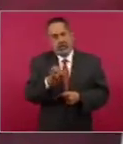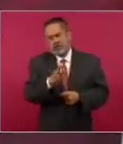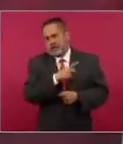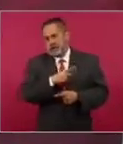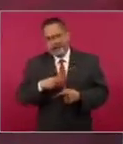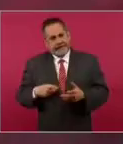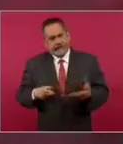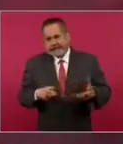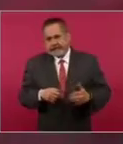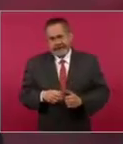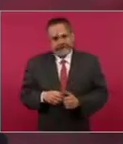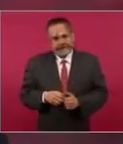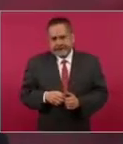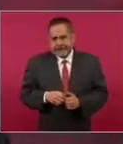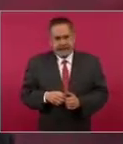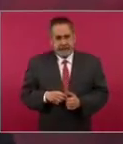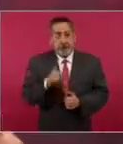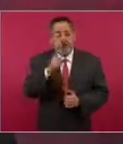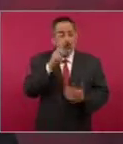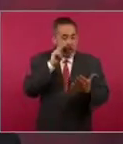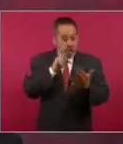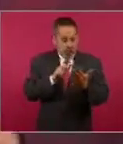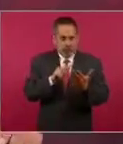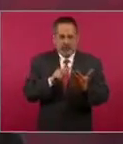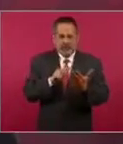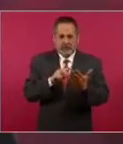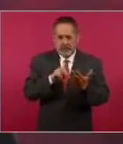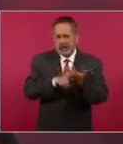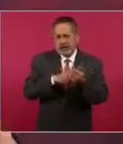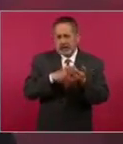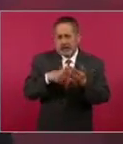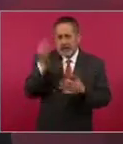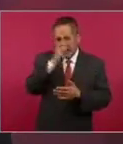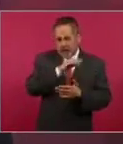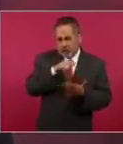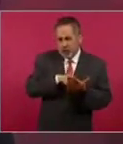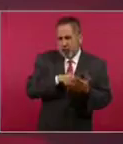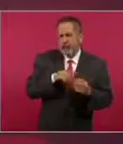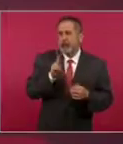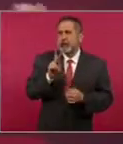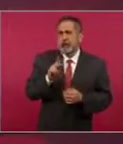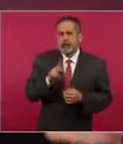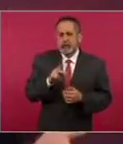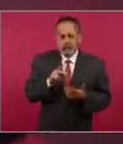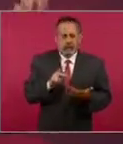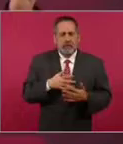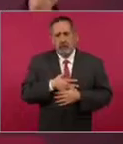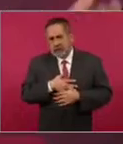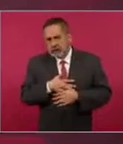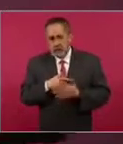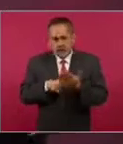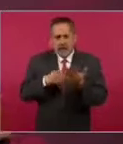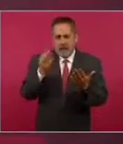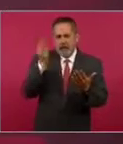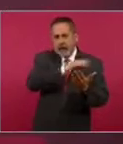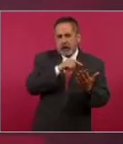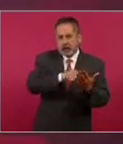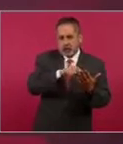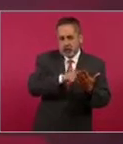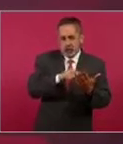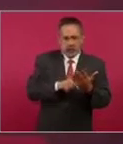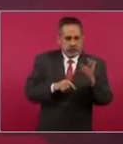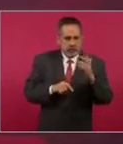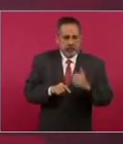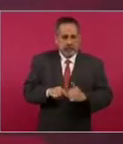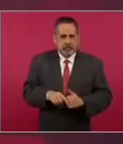Incluso vi uno que resultó falso, que me da gusto que haya